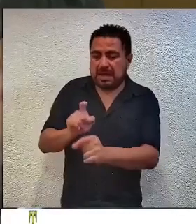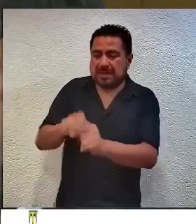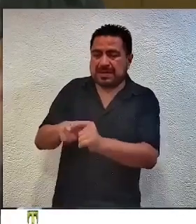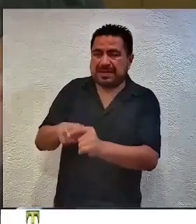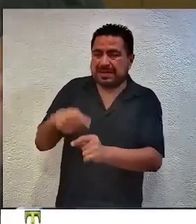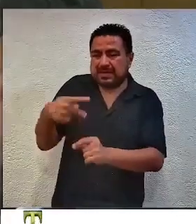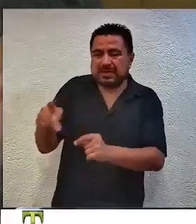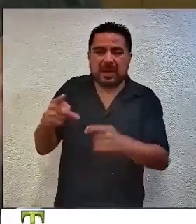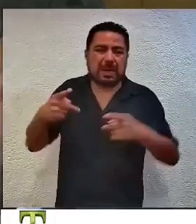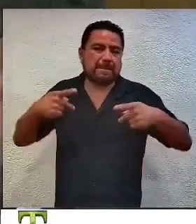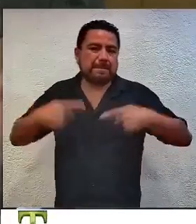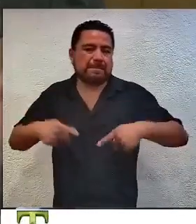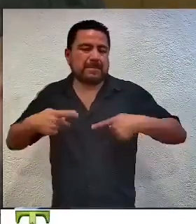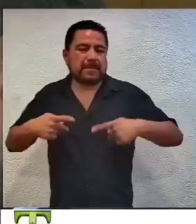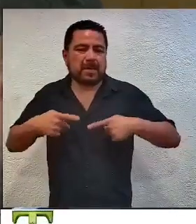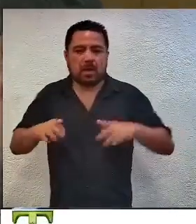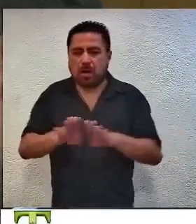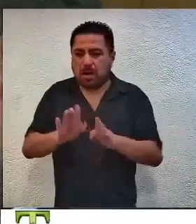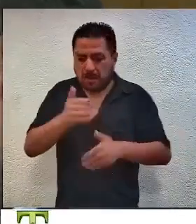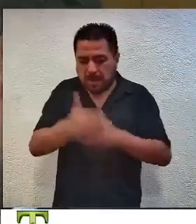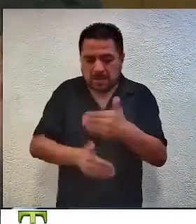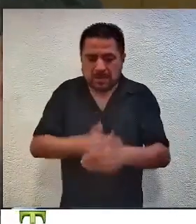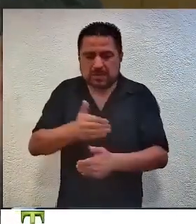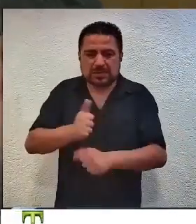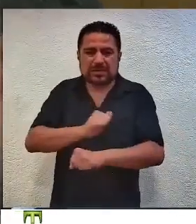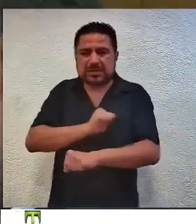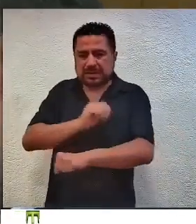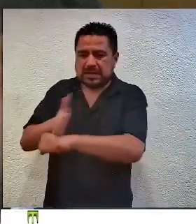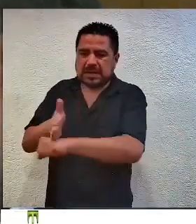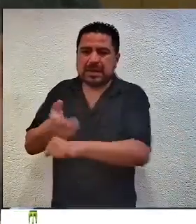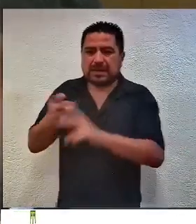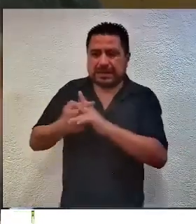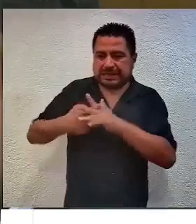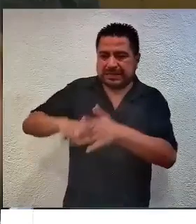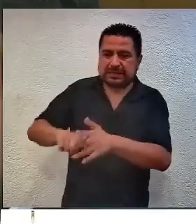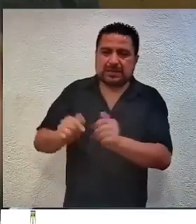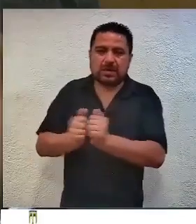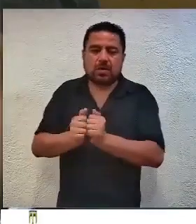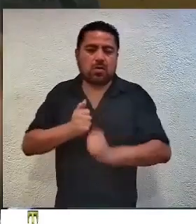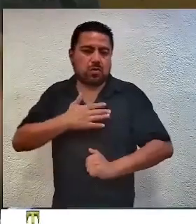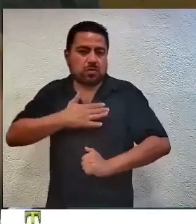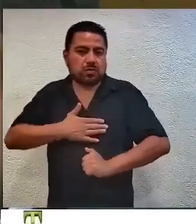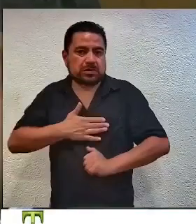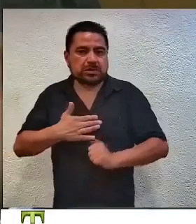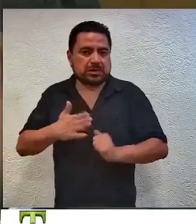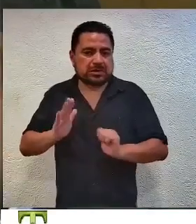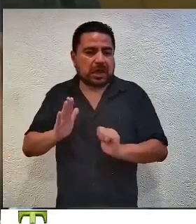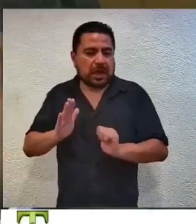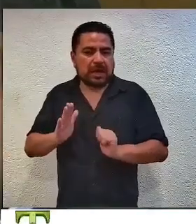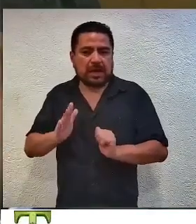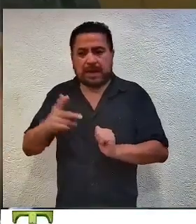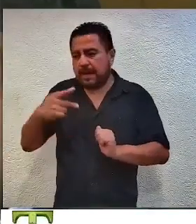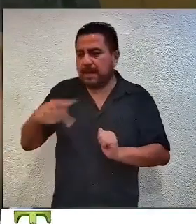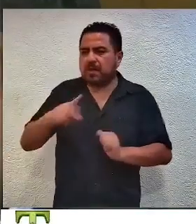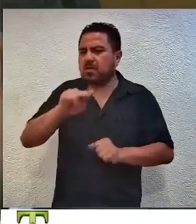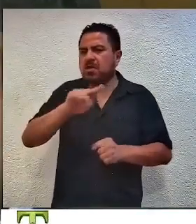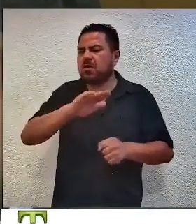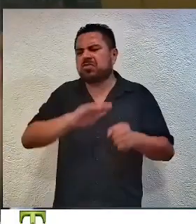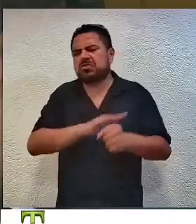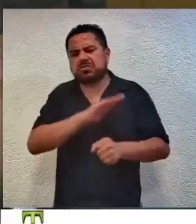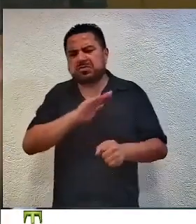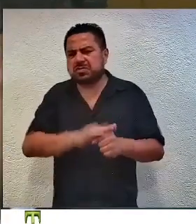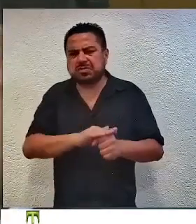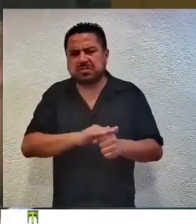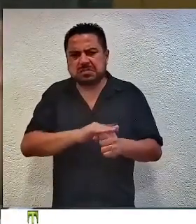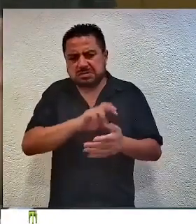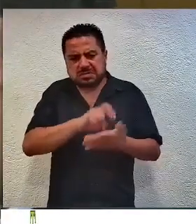sujetos involucrados en un procedimiento sancionador iniciado ante un órgano de justicia partidista no es suficiente para actualizar